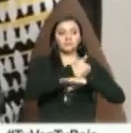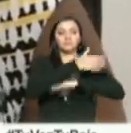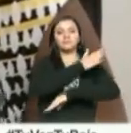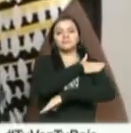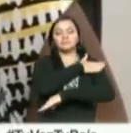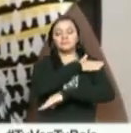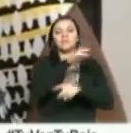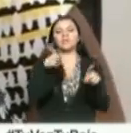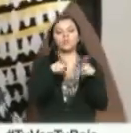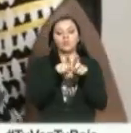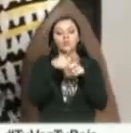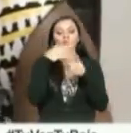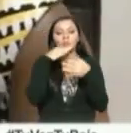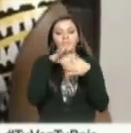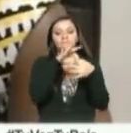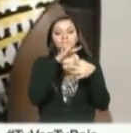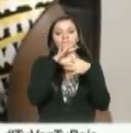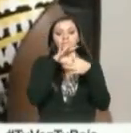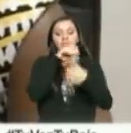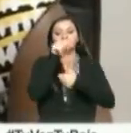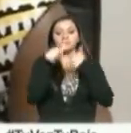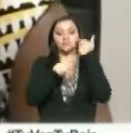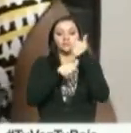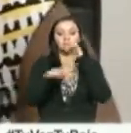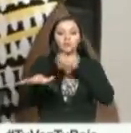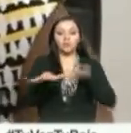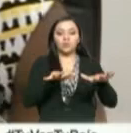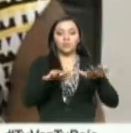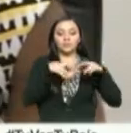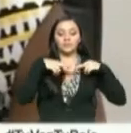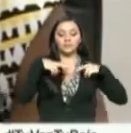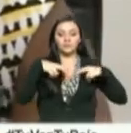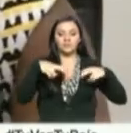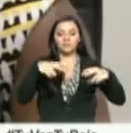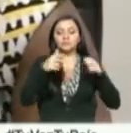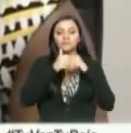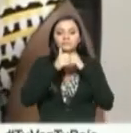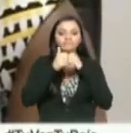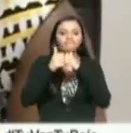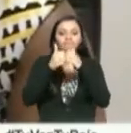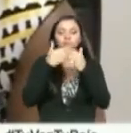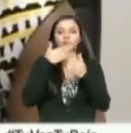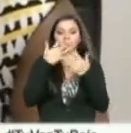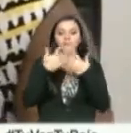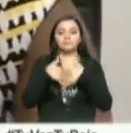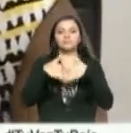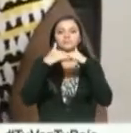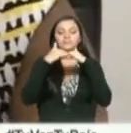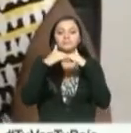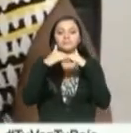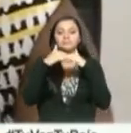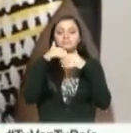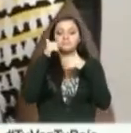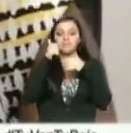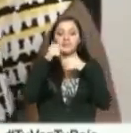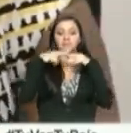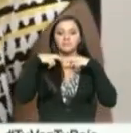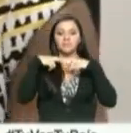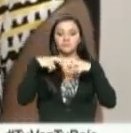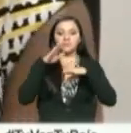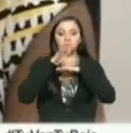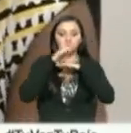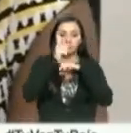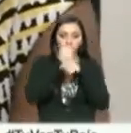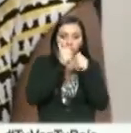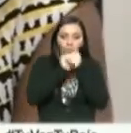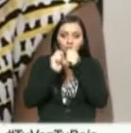de la Subcoordinación Nacional de Investigación se está acompañando en el levantamiento de perfiles, en la investigación de casos con